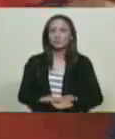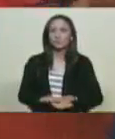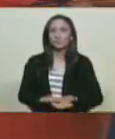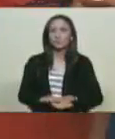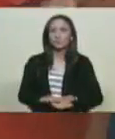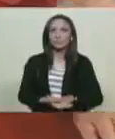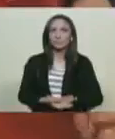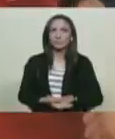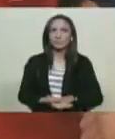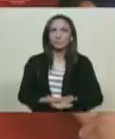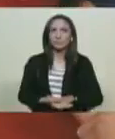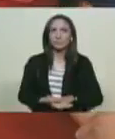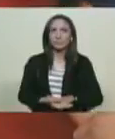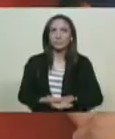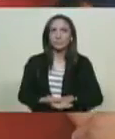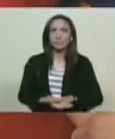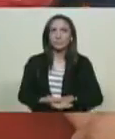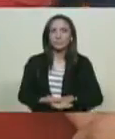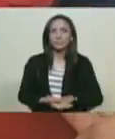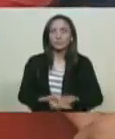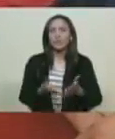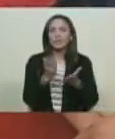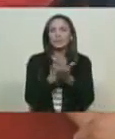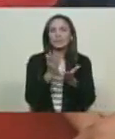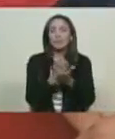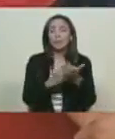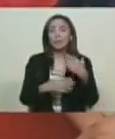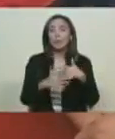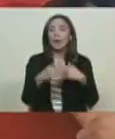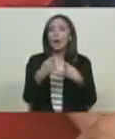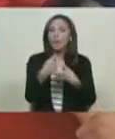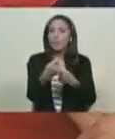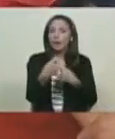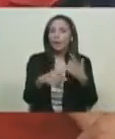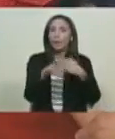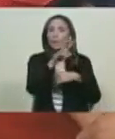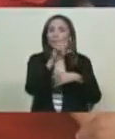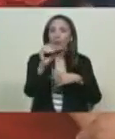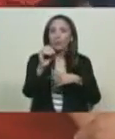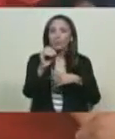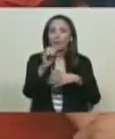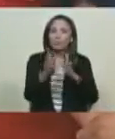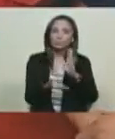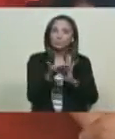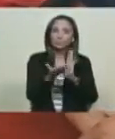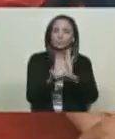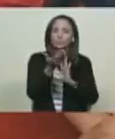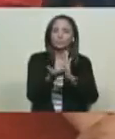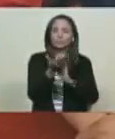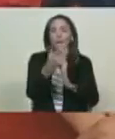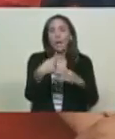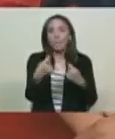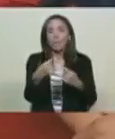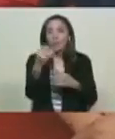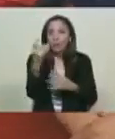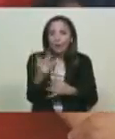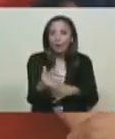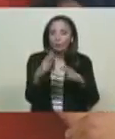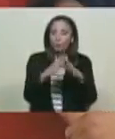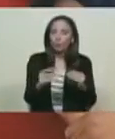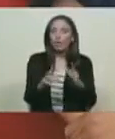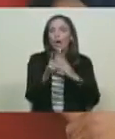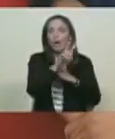Nos ha protegido con 20 aumentos consecutivos de salario frente a la guerra de precios y la